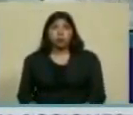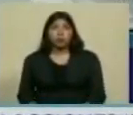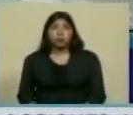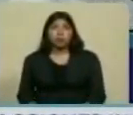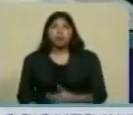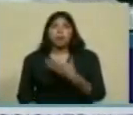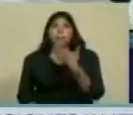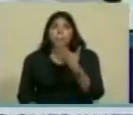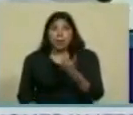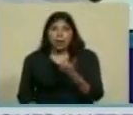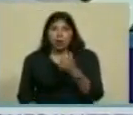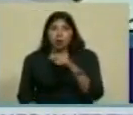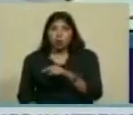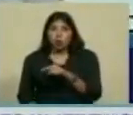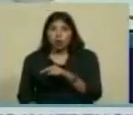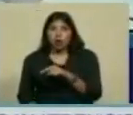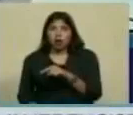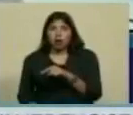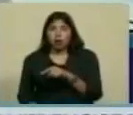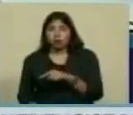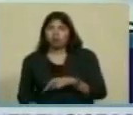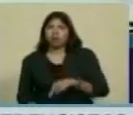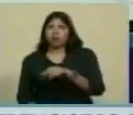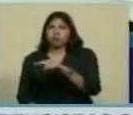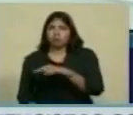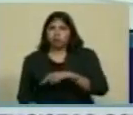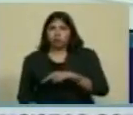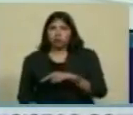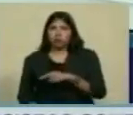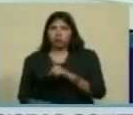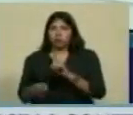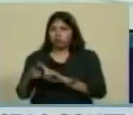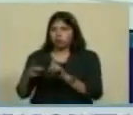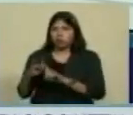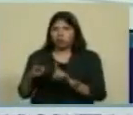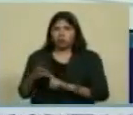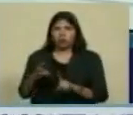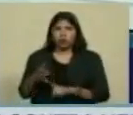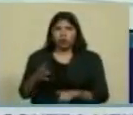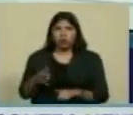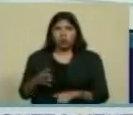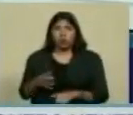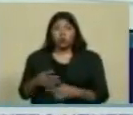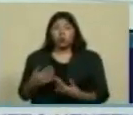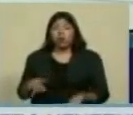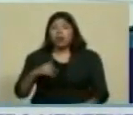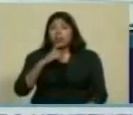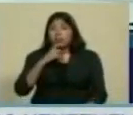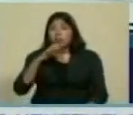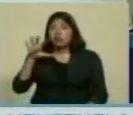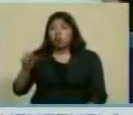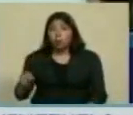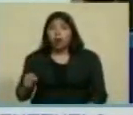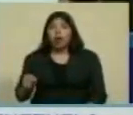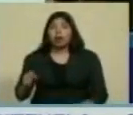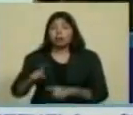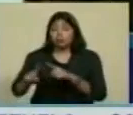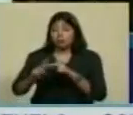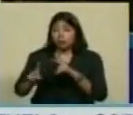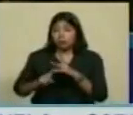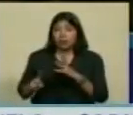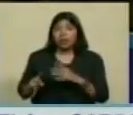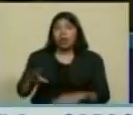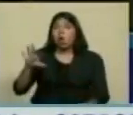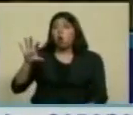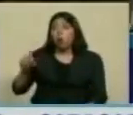paralice ninguna de las distintas áreas que hoy nos niegan las ventas de repuestos, nos niegan las materias primas, que nos niegan la